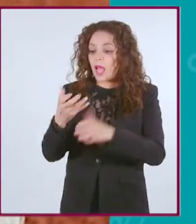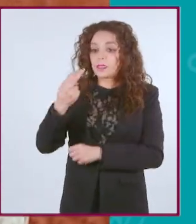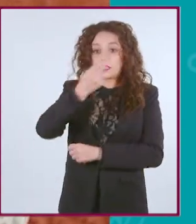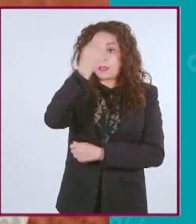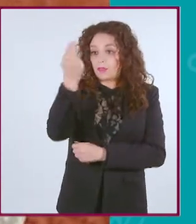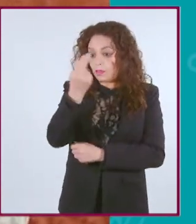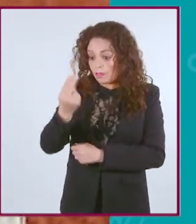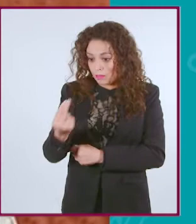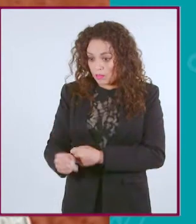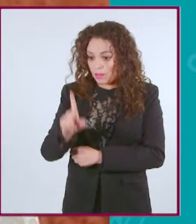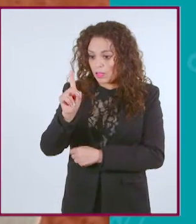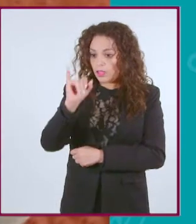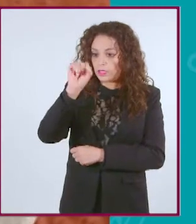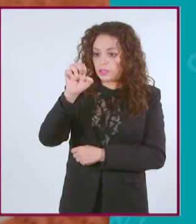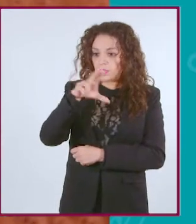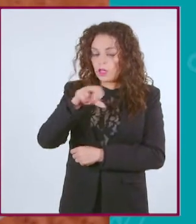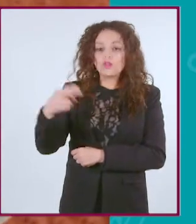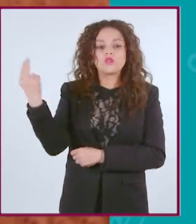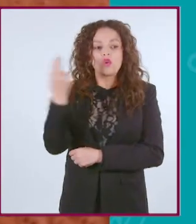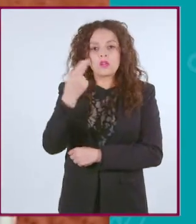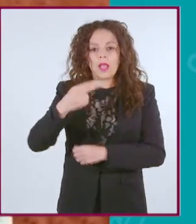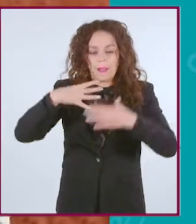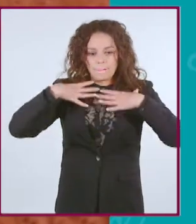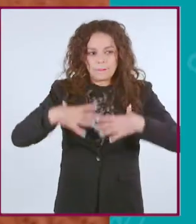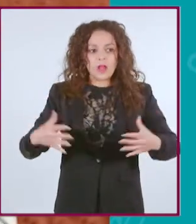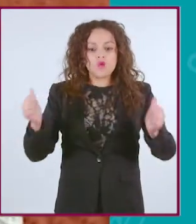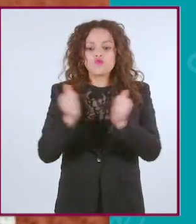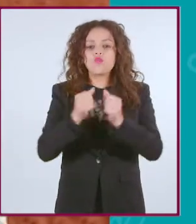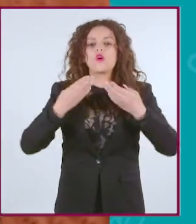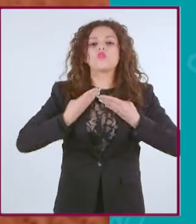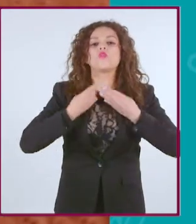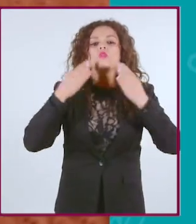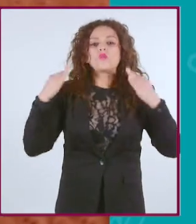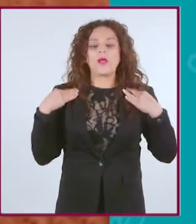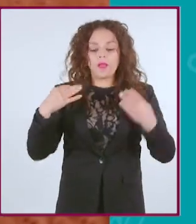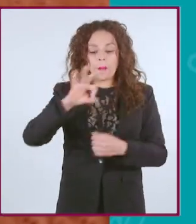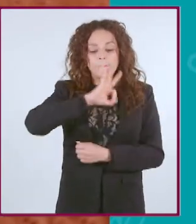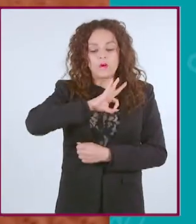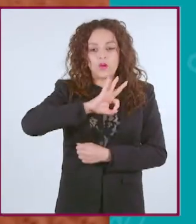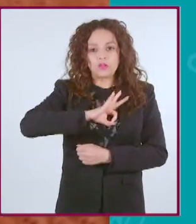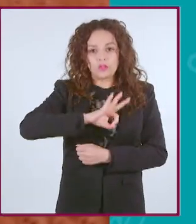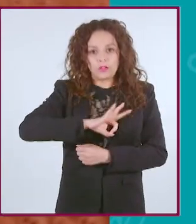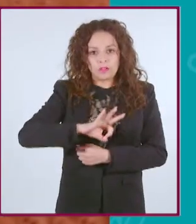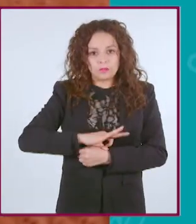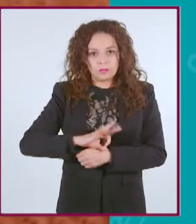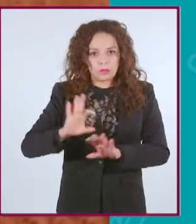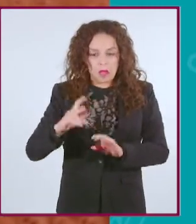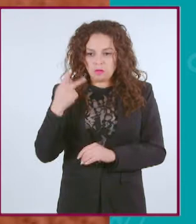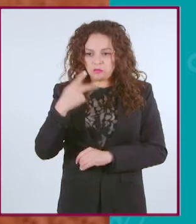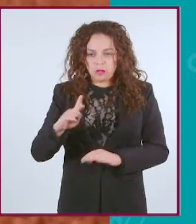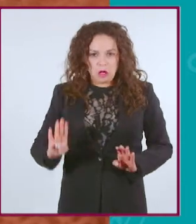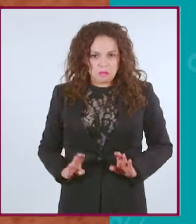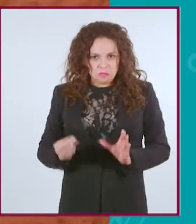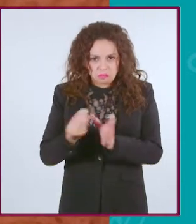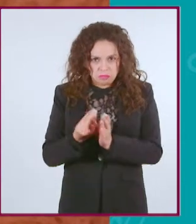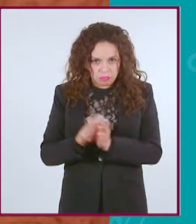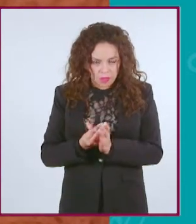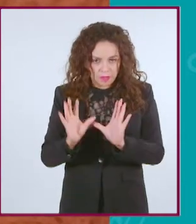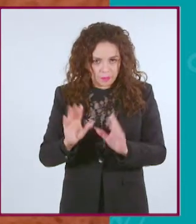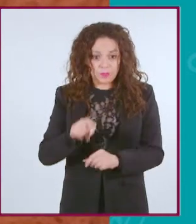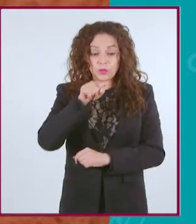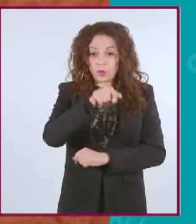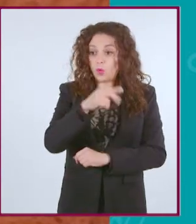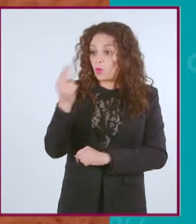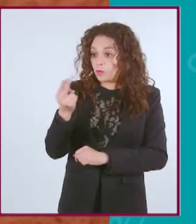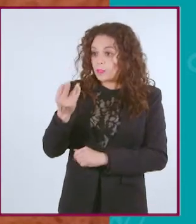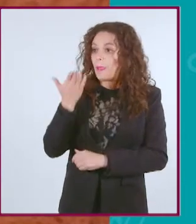Así Necesitamos una playera con cuello así, botones. Así es, ciertas características. Y entonces ustedes piden este